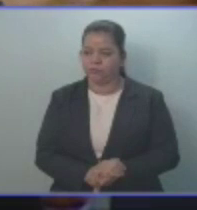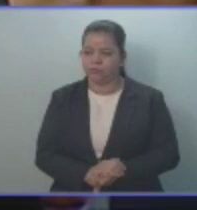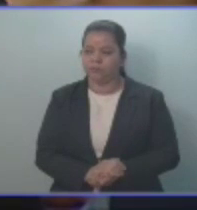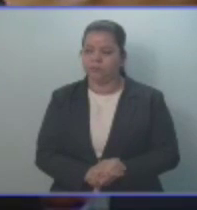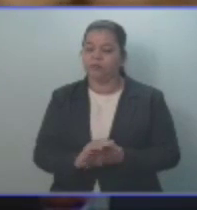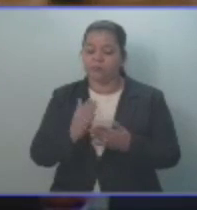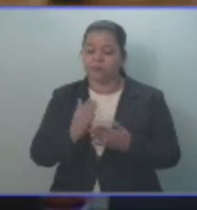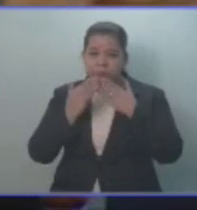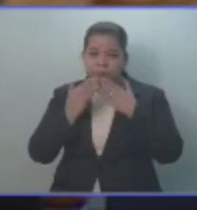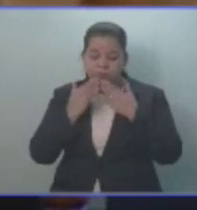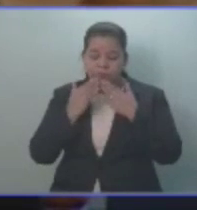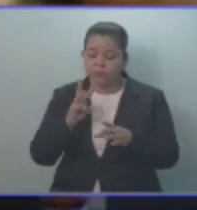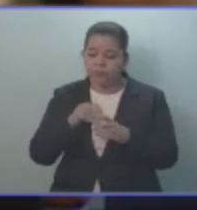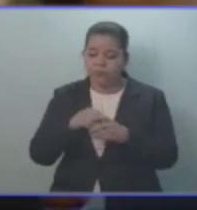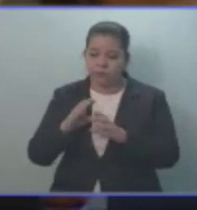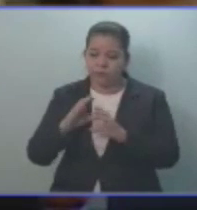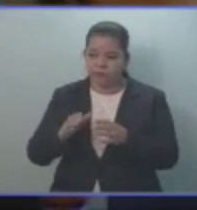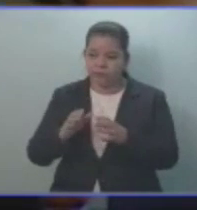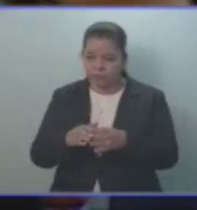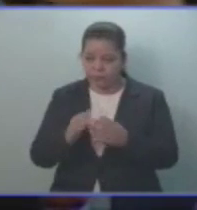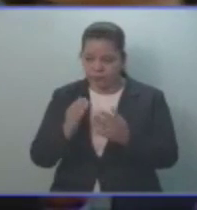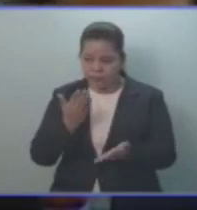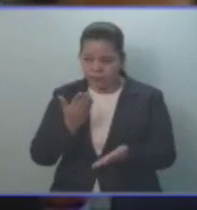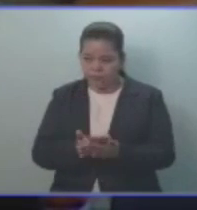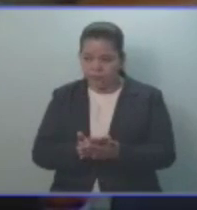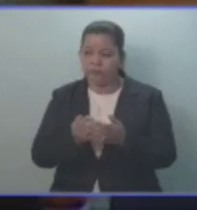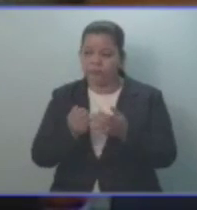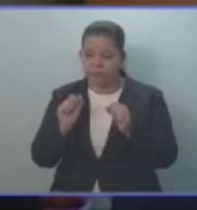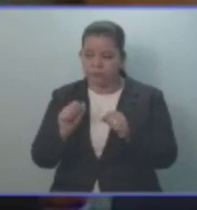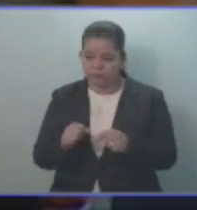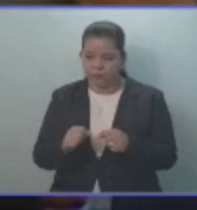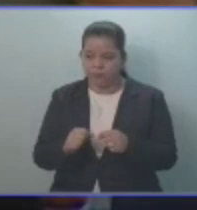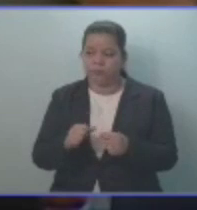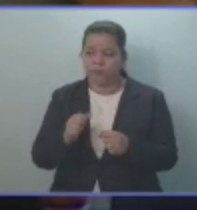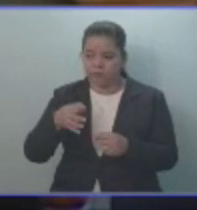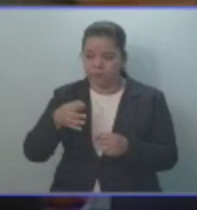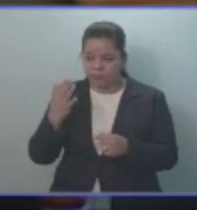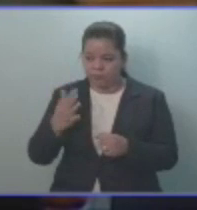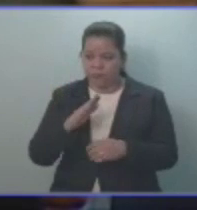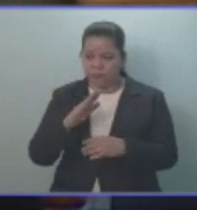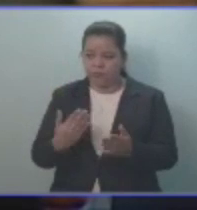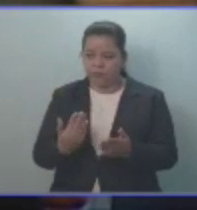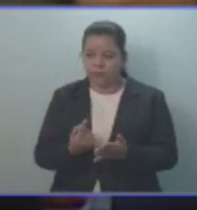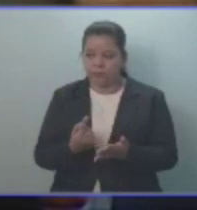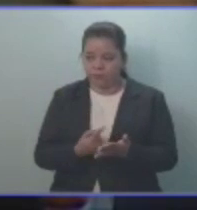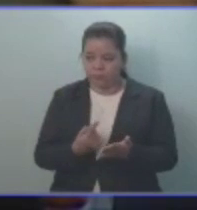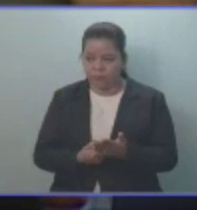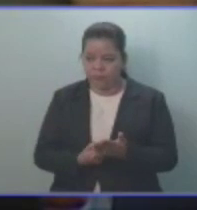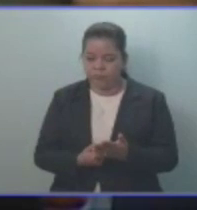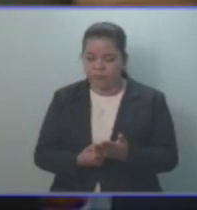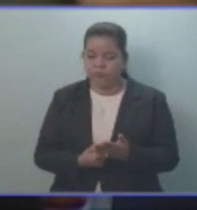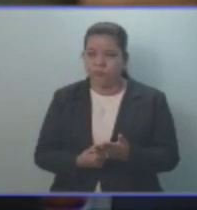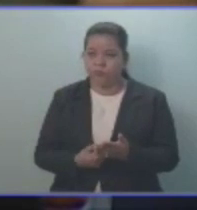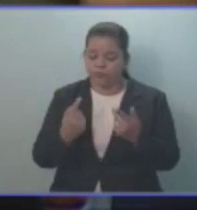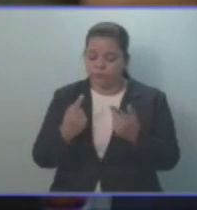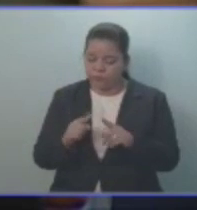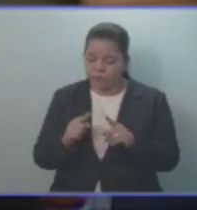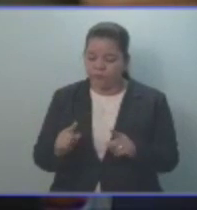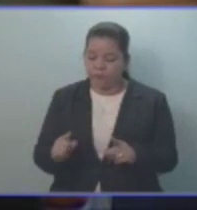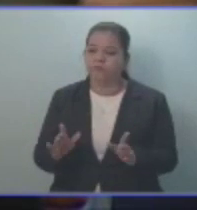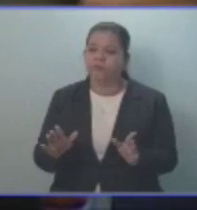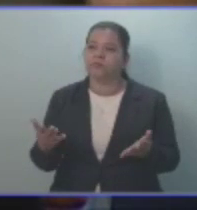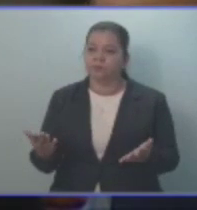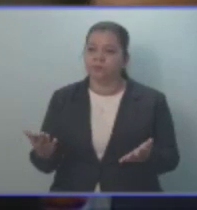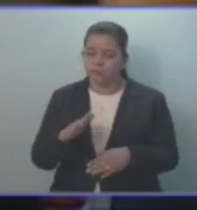Se aclara que la Comisión propone ratificar este instrumento con reservas a efecto que